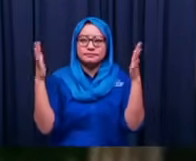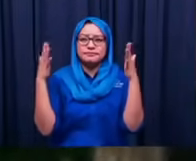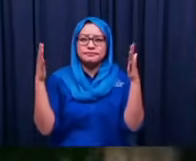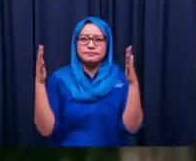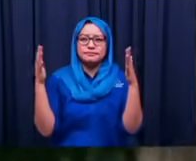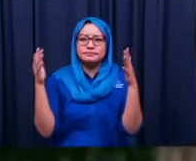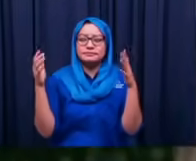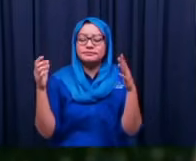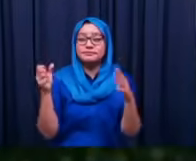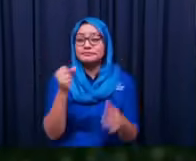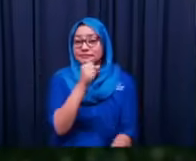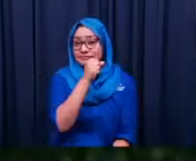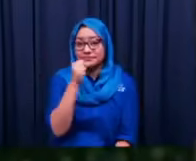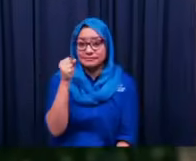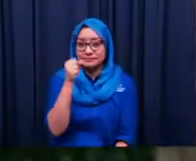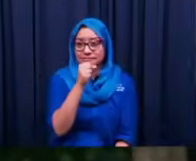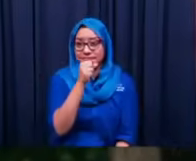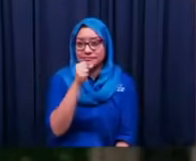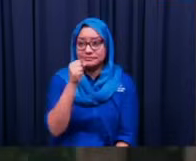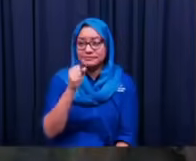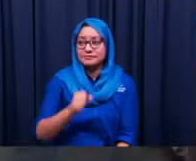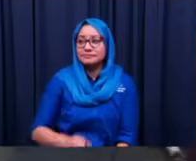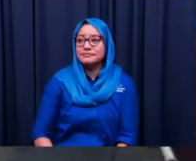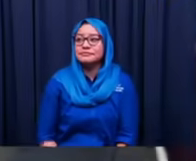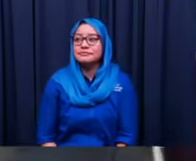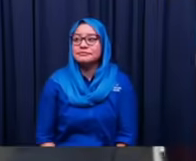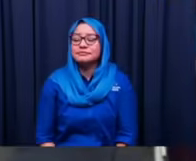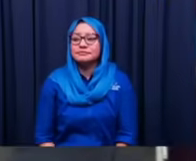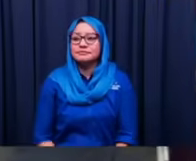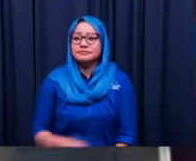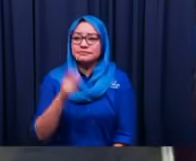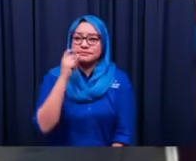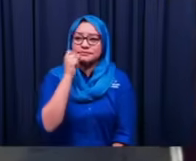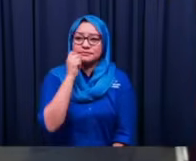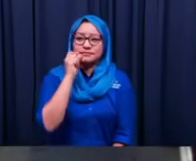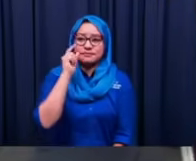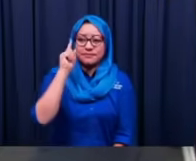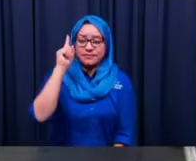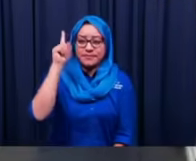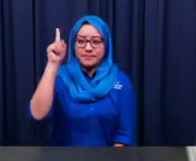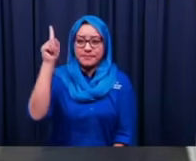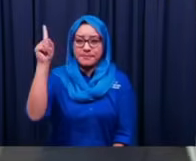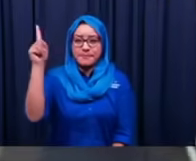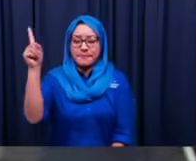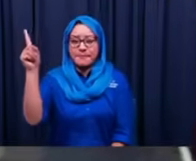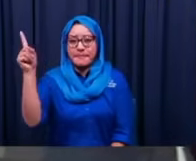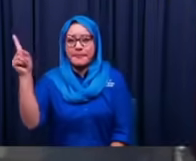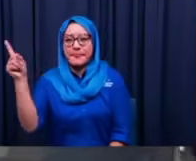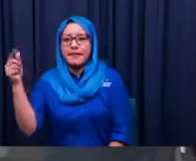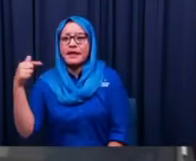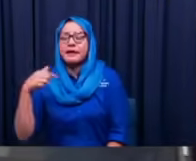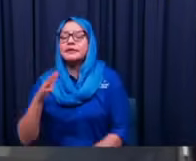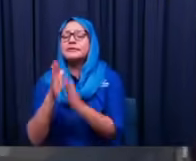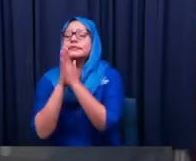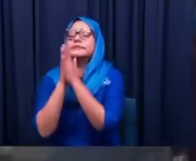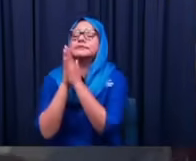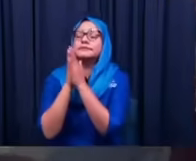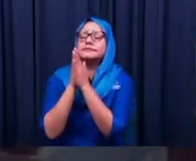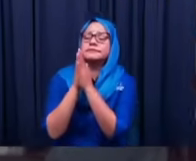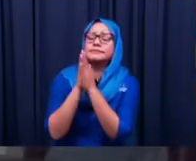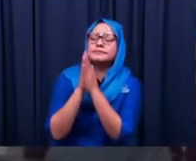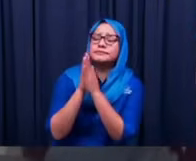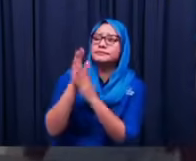cantemos al Señor y dejamos el tiempo a Tony. Tú sendas, oh,